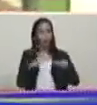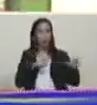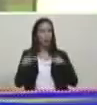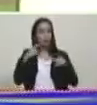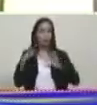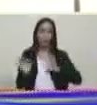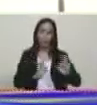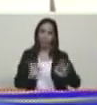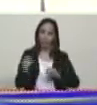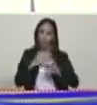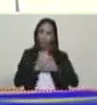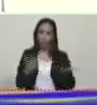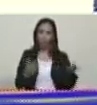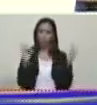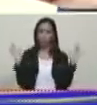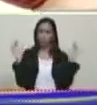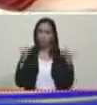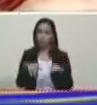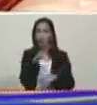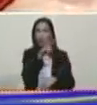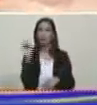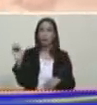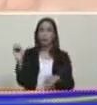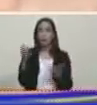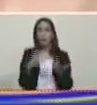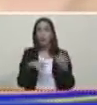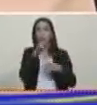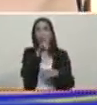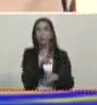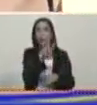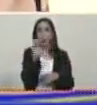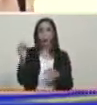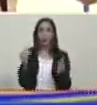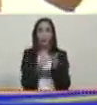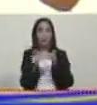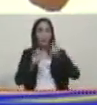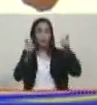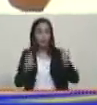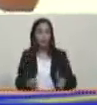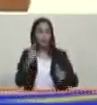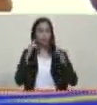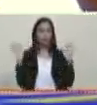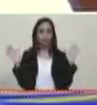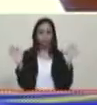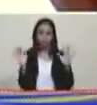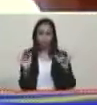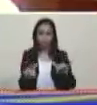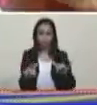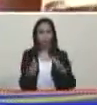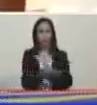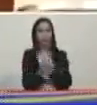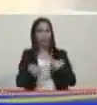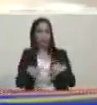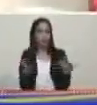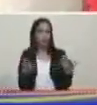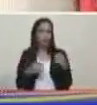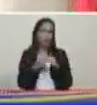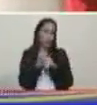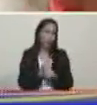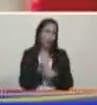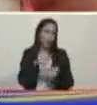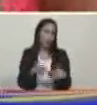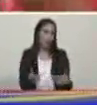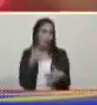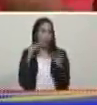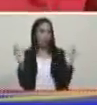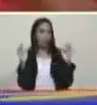para recibir más de 240 mil temporadistas transeúntes que en buen disfrute esperamos que estén en este estado, como